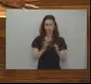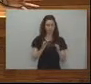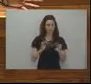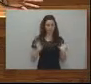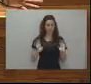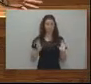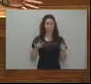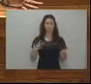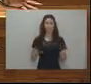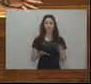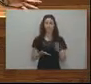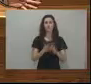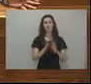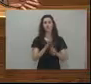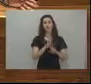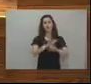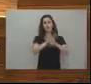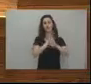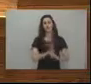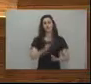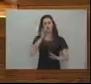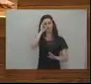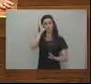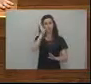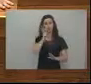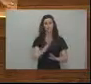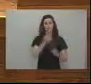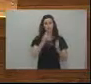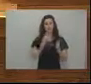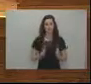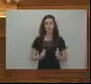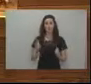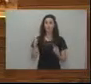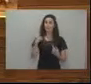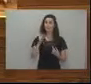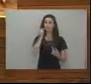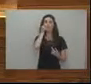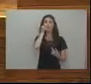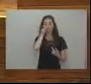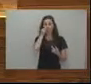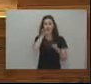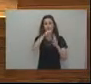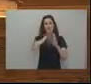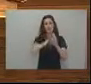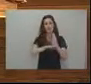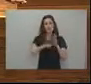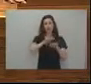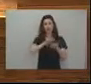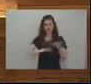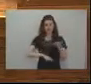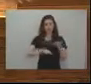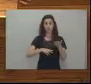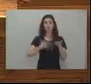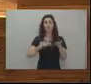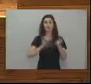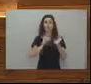Notamos un avance, al menos ahora se está escuchando. El propio presidente en funciones ha leído el programa de Podemos y a partir de ahí podemos hablar de propuestas concretas. Es